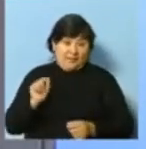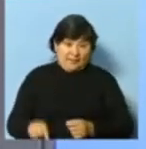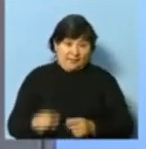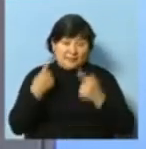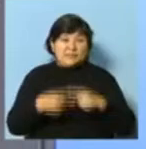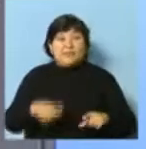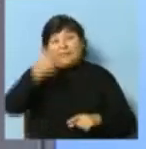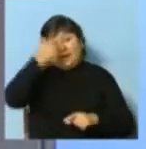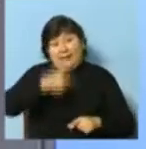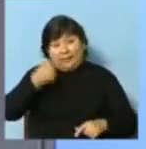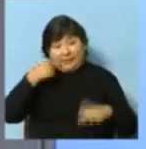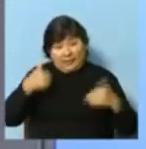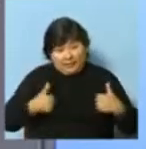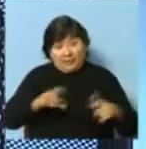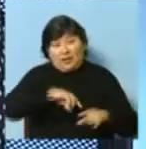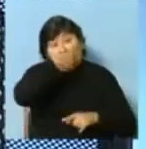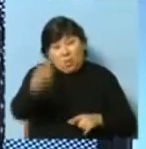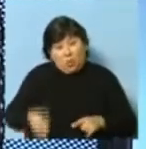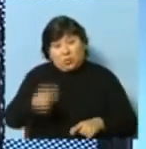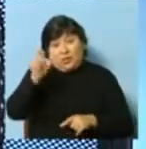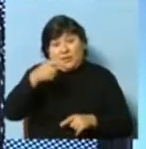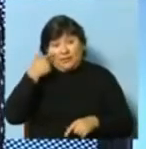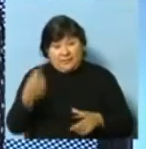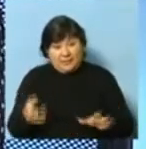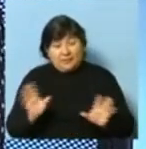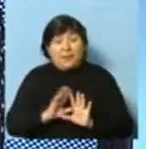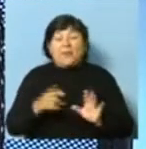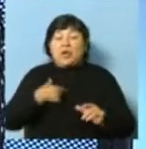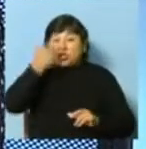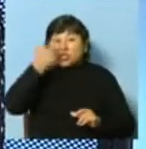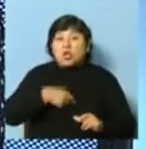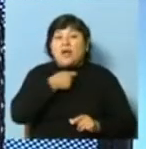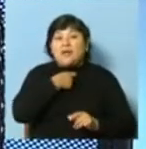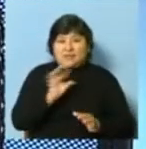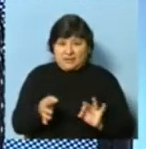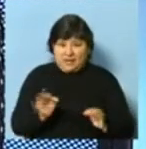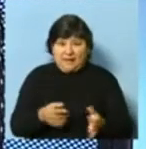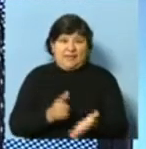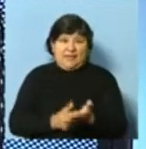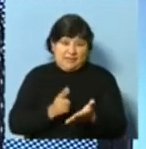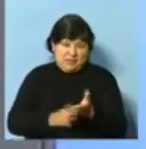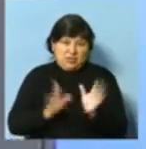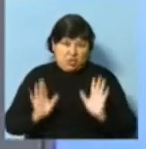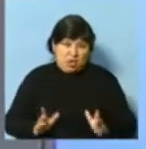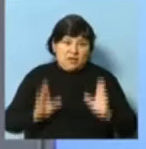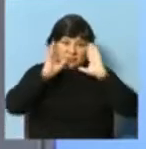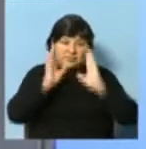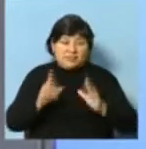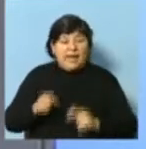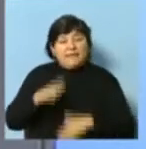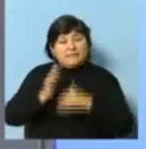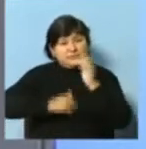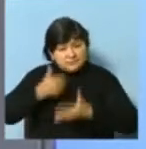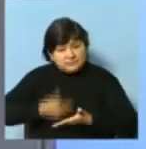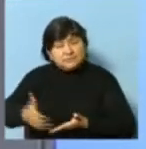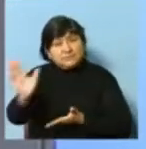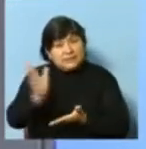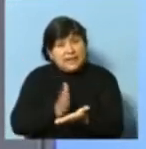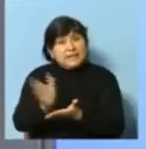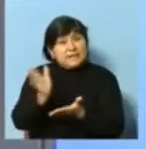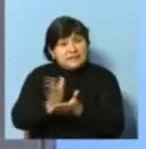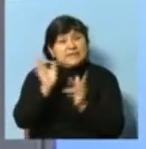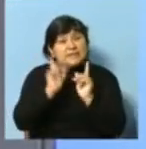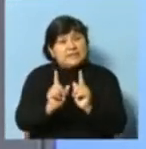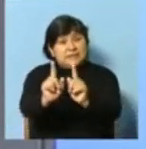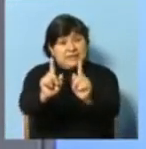este interesante igual que le toque digamos así que tenemos ese concepto de hacer obras que duren o no generan